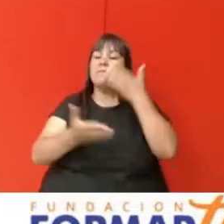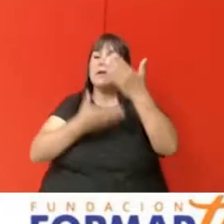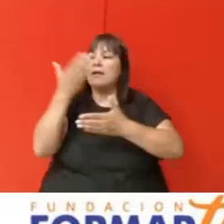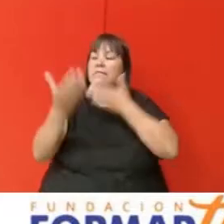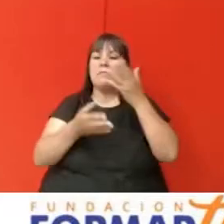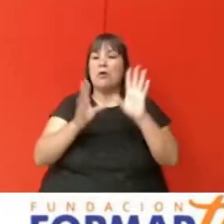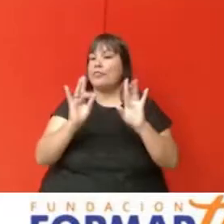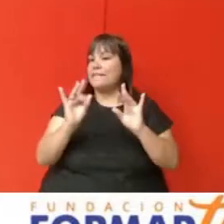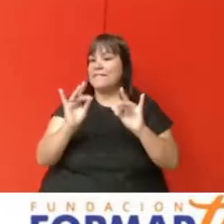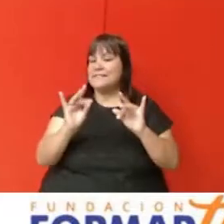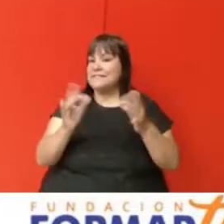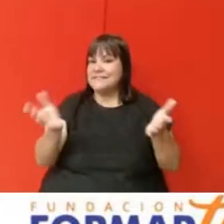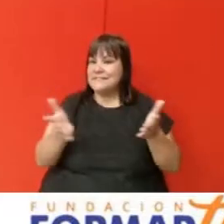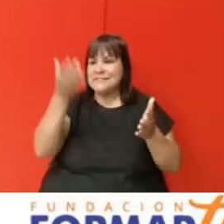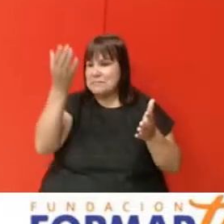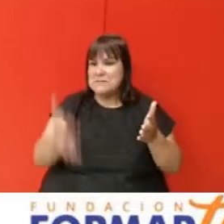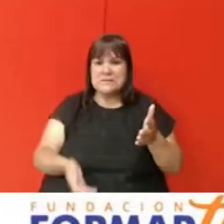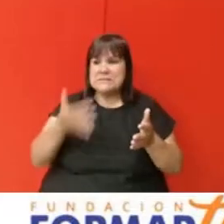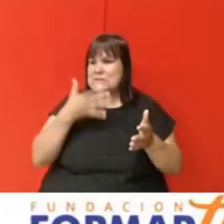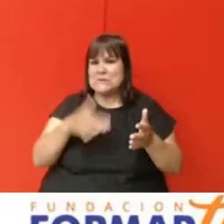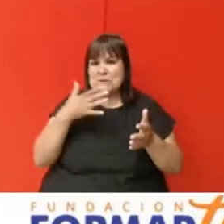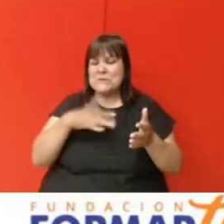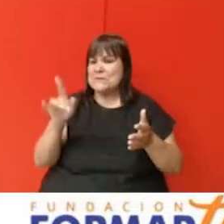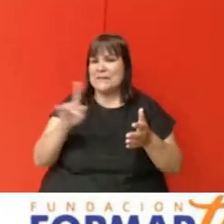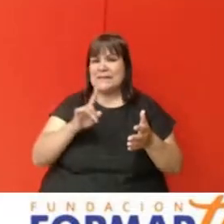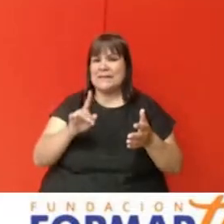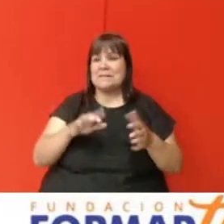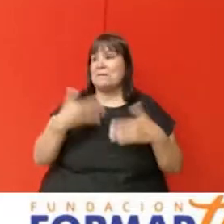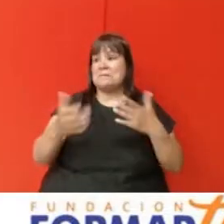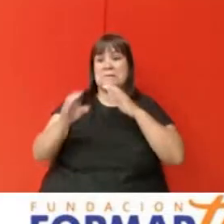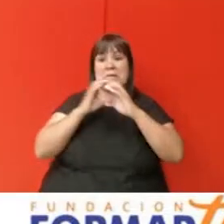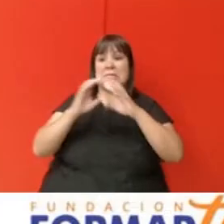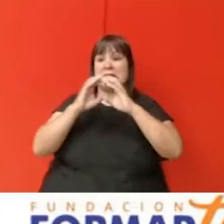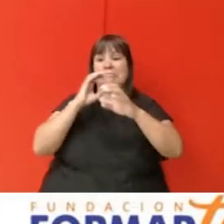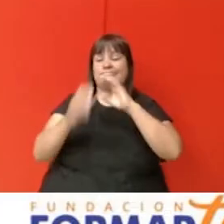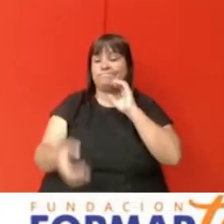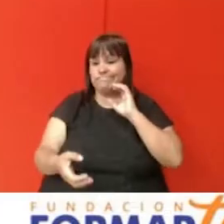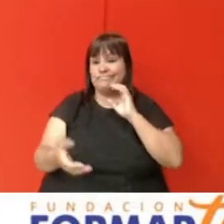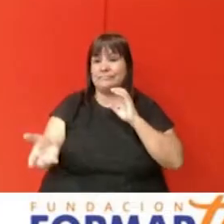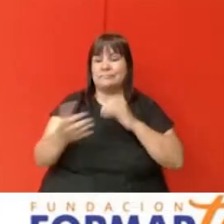por los familiares de las personas. Entonces, mi comunicación no es efectiva.